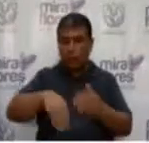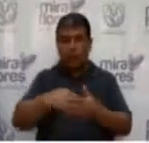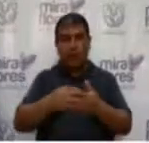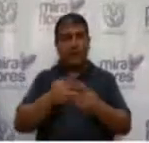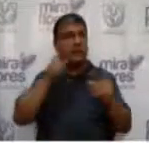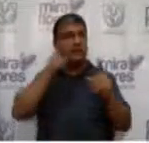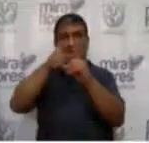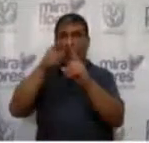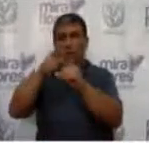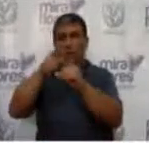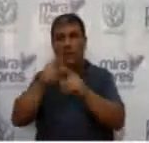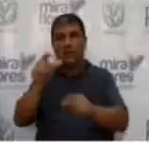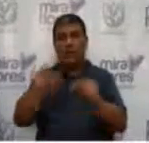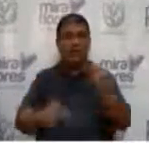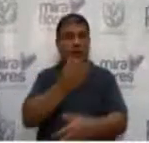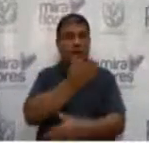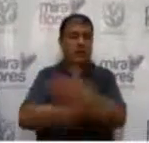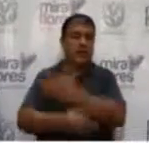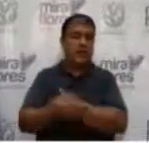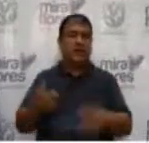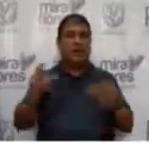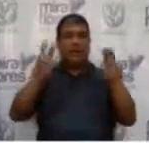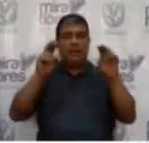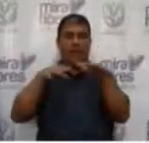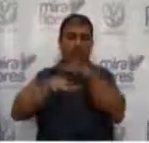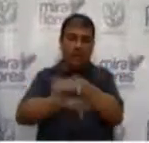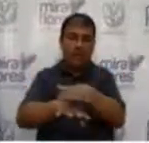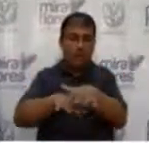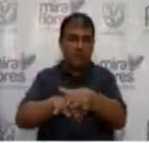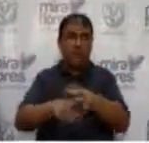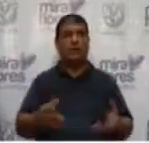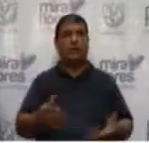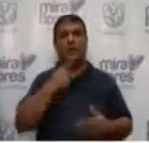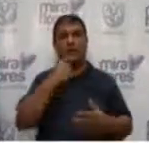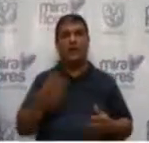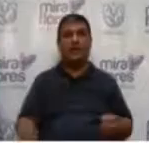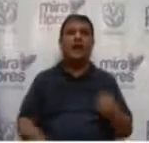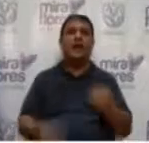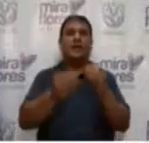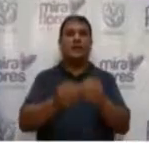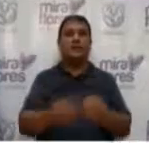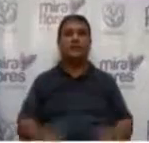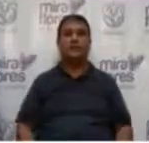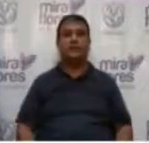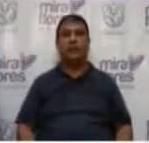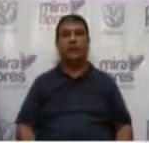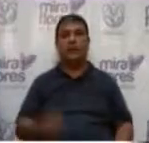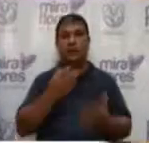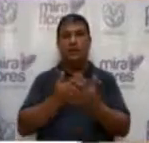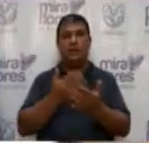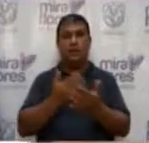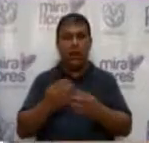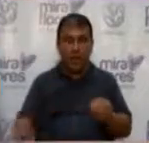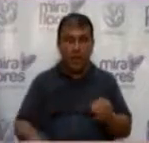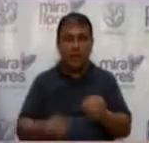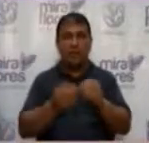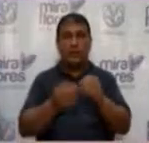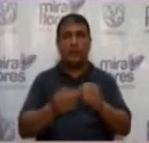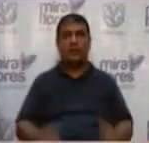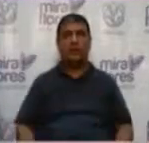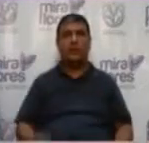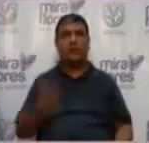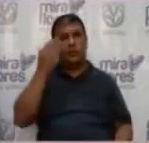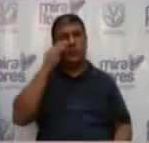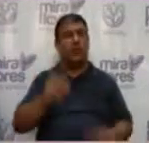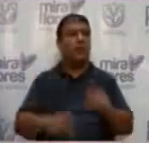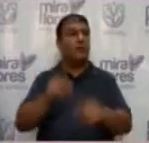de discapacidad en el tema de inclusión. Eso quería decirlo. Excelente, gracias. Muy buen aporte. Y no